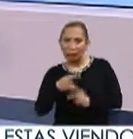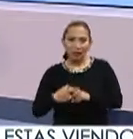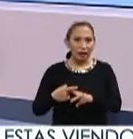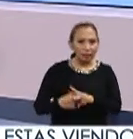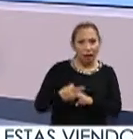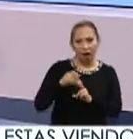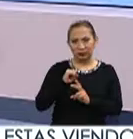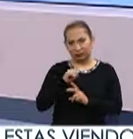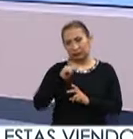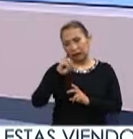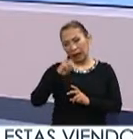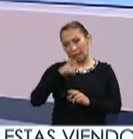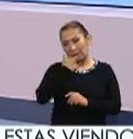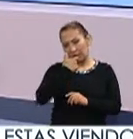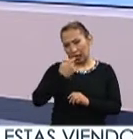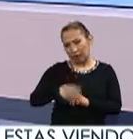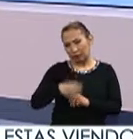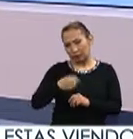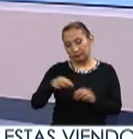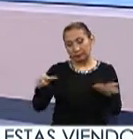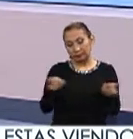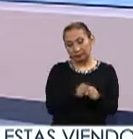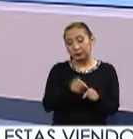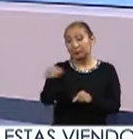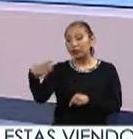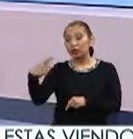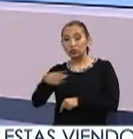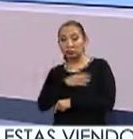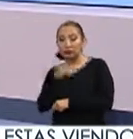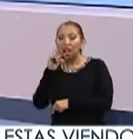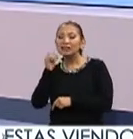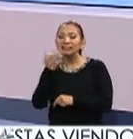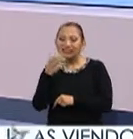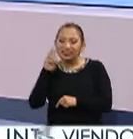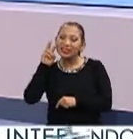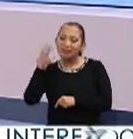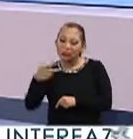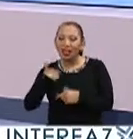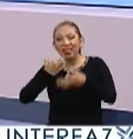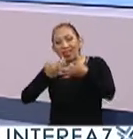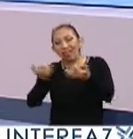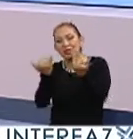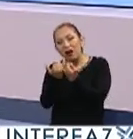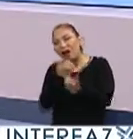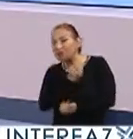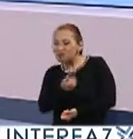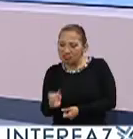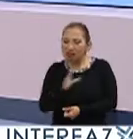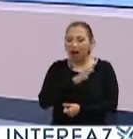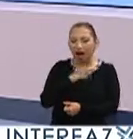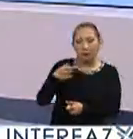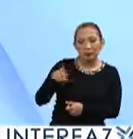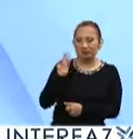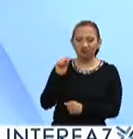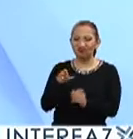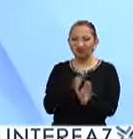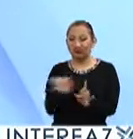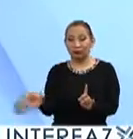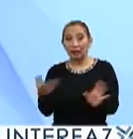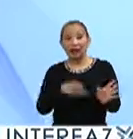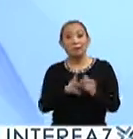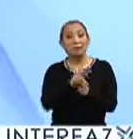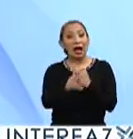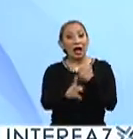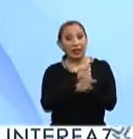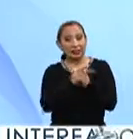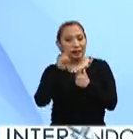o STEM por sus siglas en inglés, de sus hijas, a pesar de que muestran las mismas capacidades. Los países